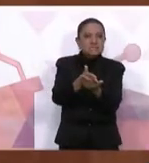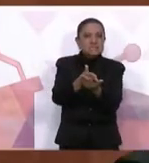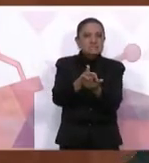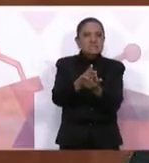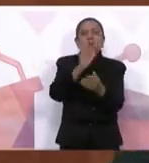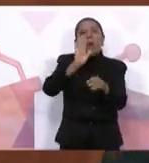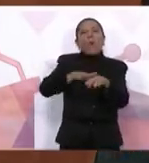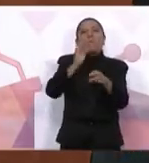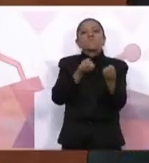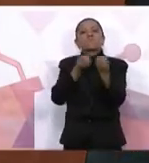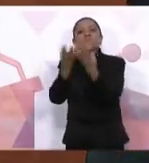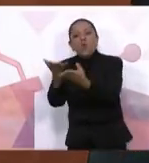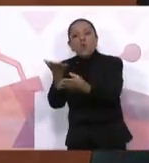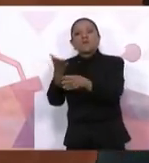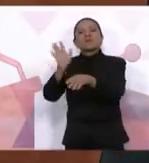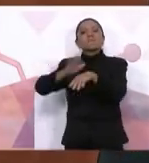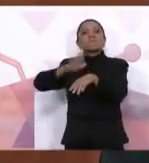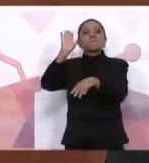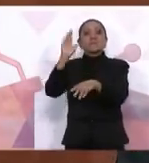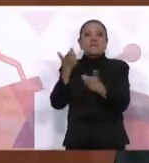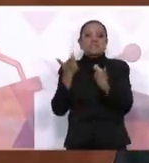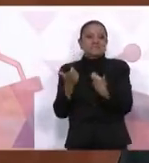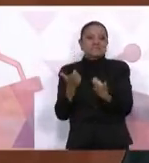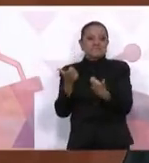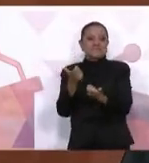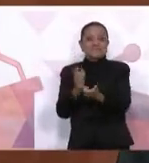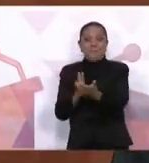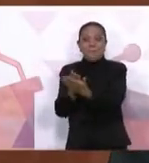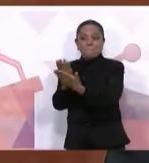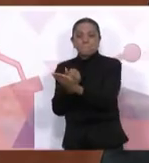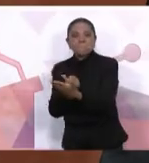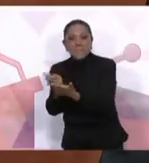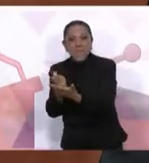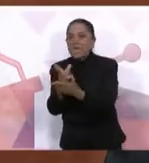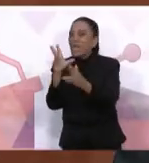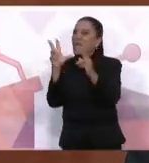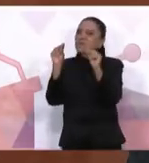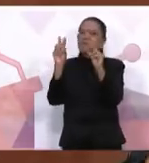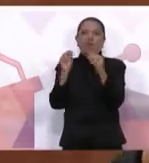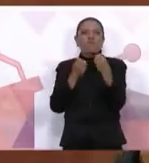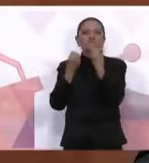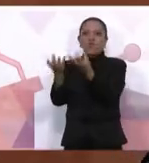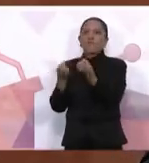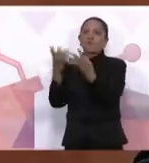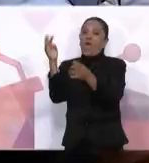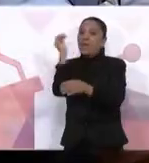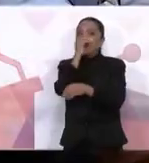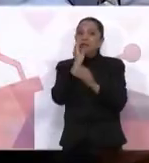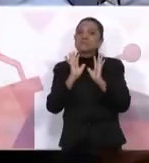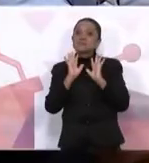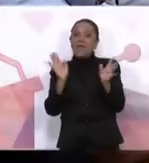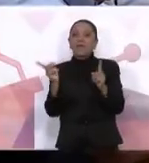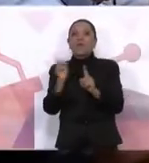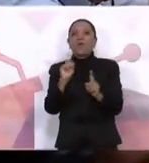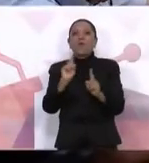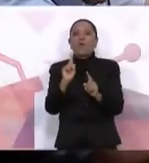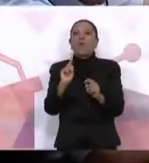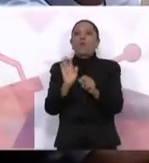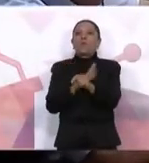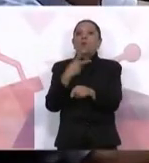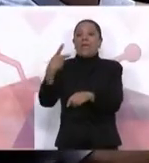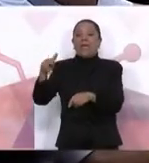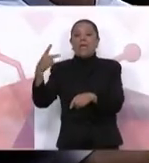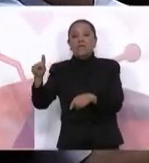ingreso vía la beca salario nada regalado tampoco a través de los programas de ir a hacer servicio social porque hemos verificado